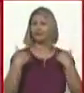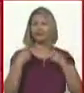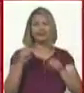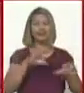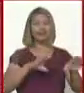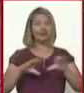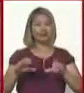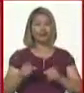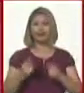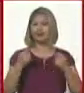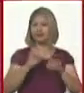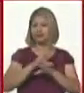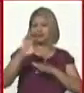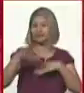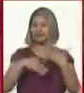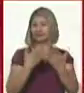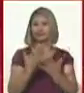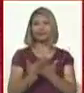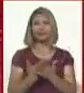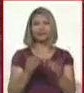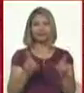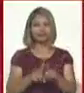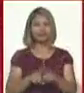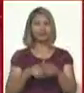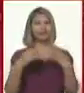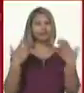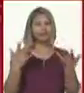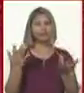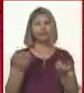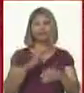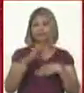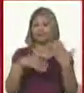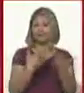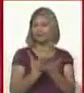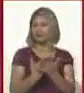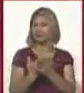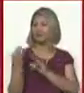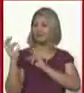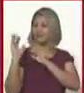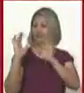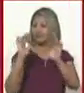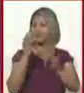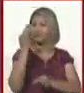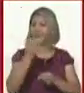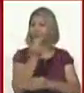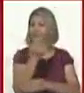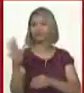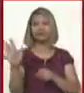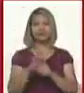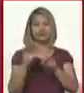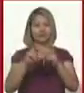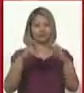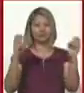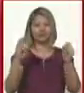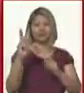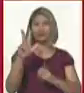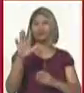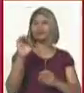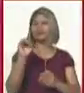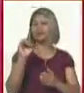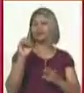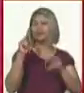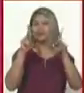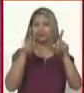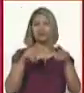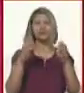muchas actividades, trato de cumplir todas ellas también. Así que quiero que todos se vengan. Si alguna vez se llenó el Parque El Arenal con 30.000